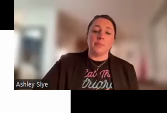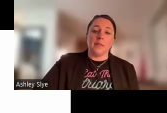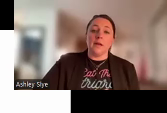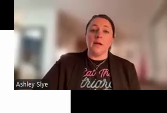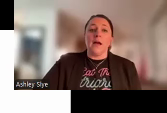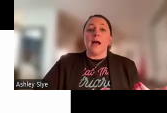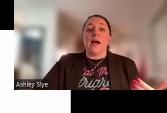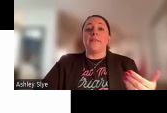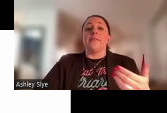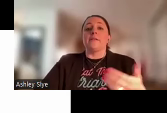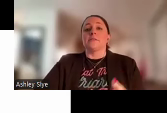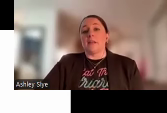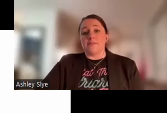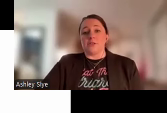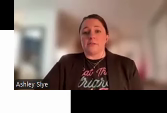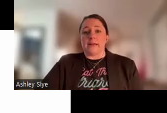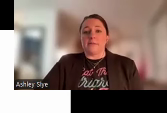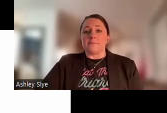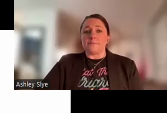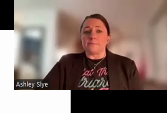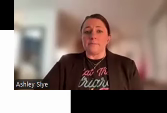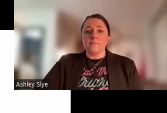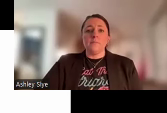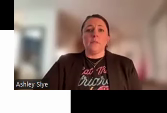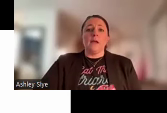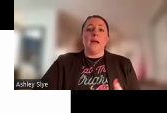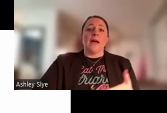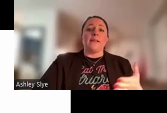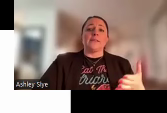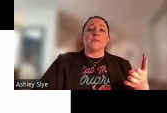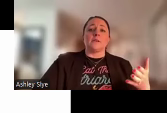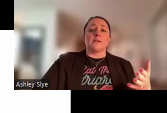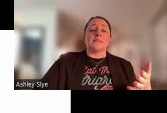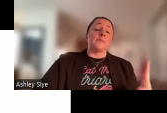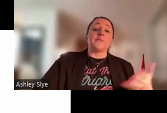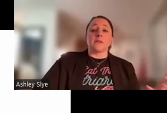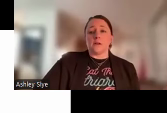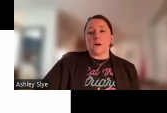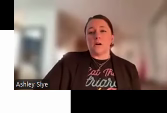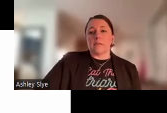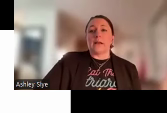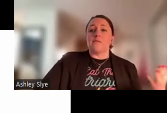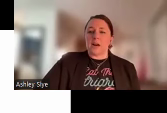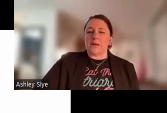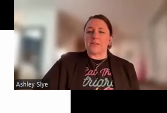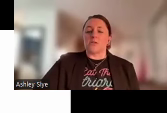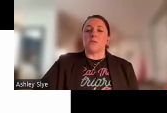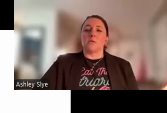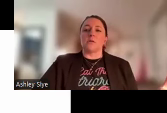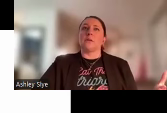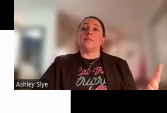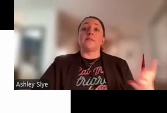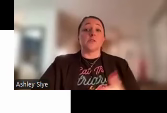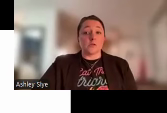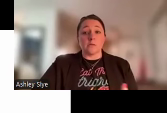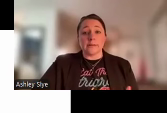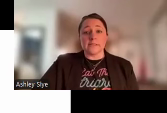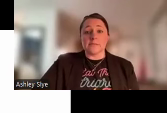moverse y entonces de esta manera tienen que confiar o tienen que depender más bien de la pareja abusiva y esto